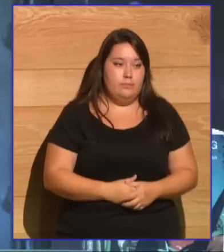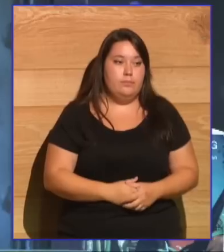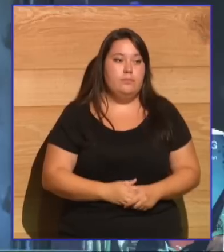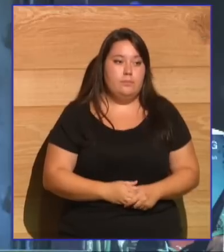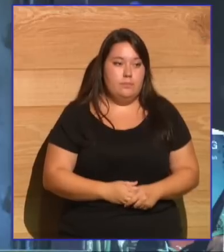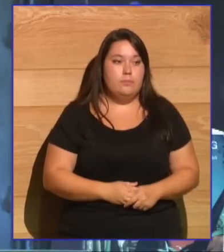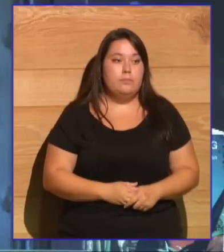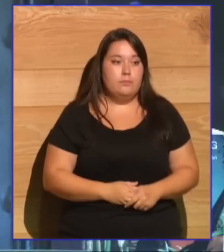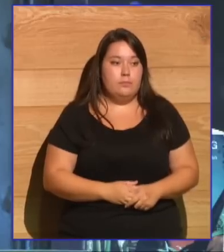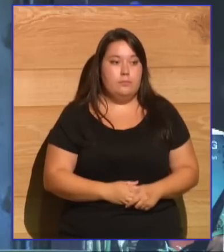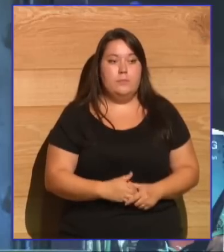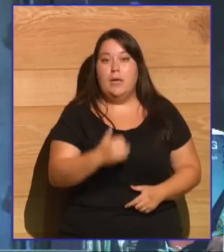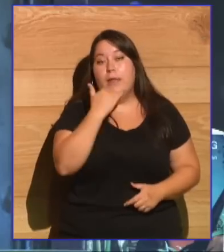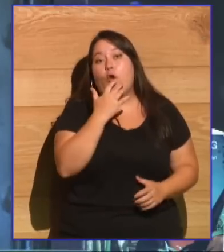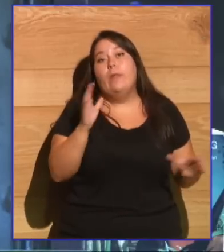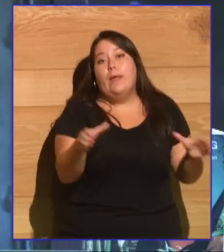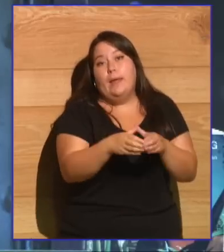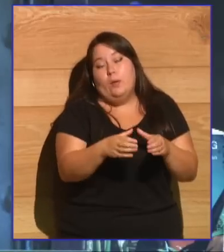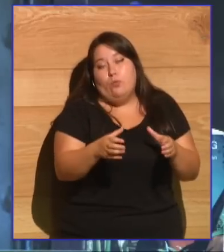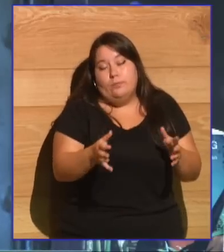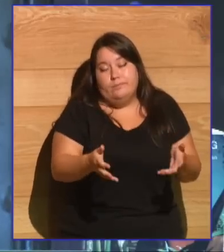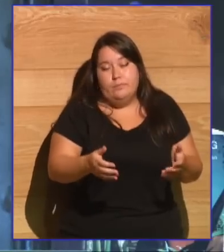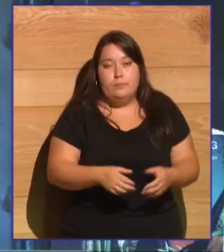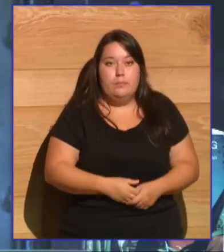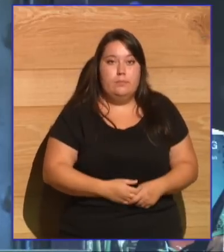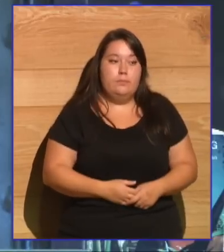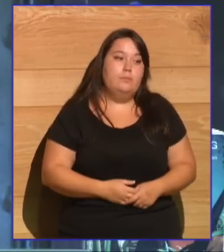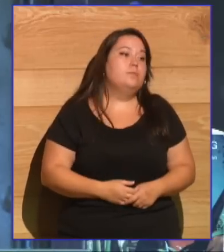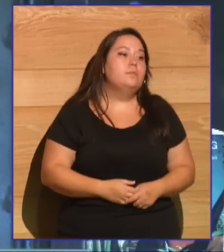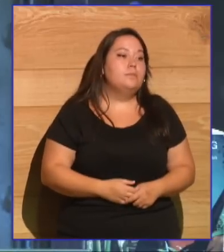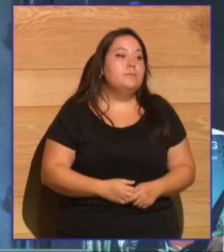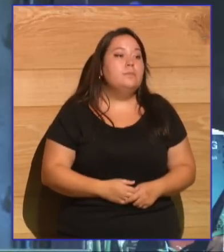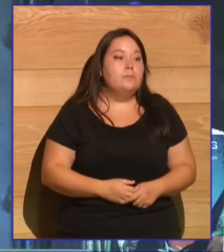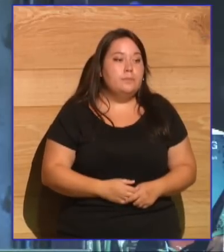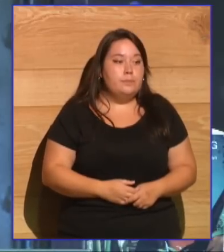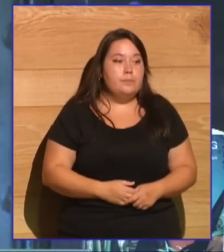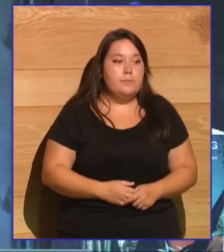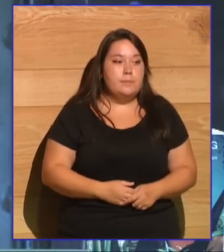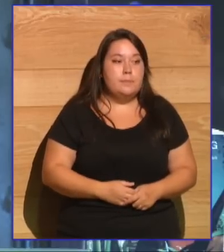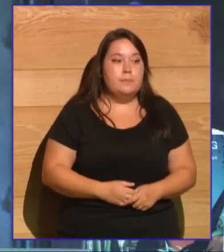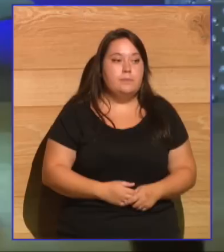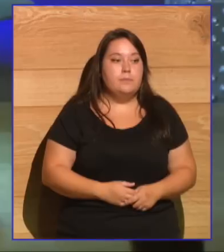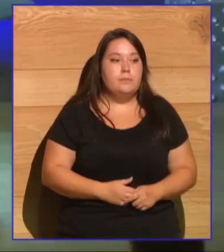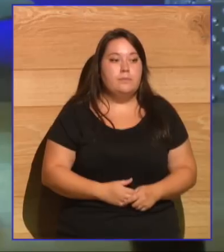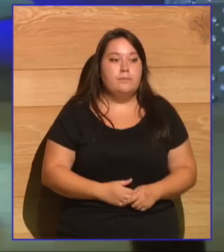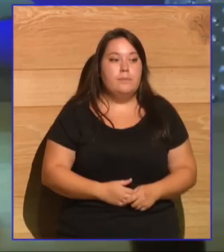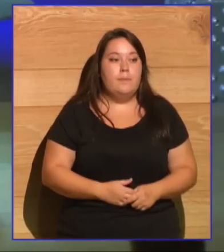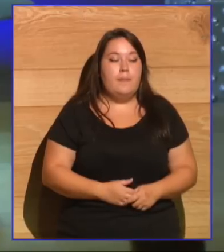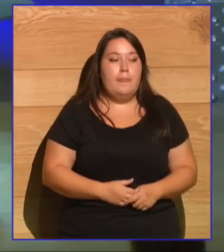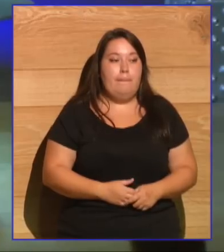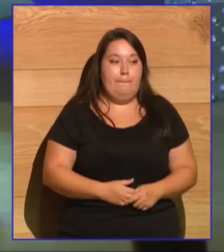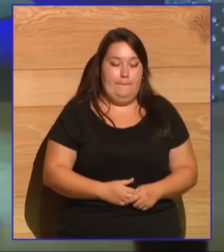es una cosa de equipos sino algo que sucedió en este caso particular va el tío y ha